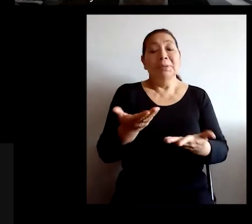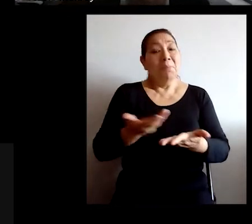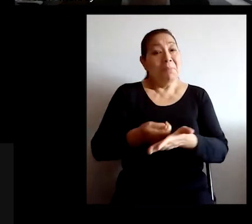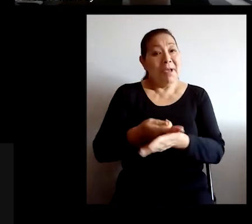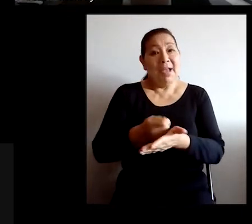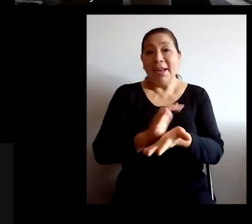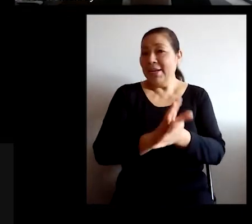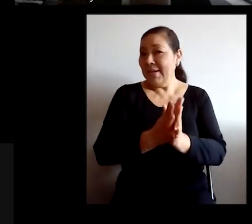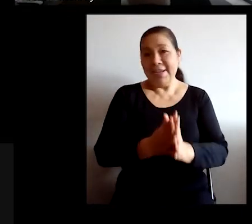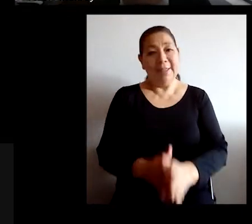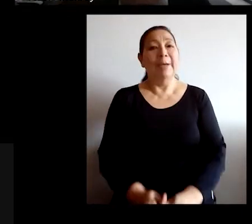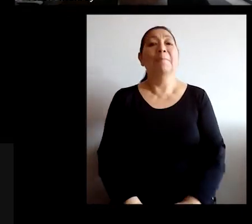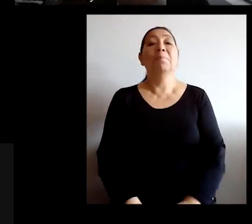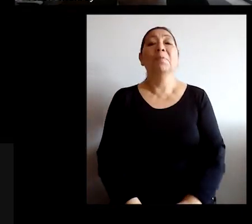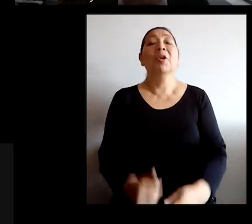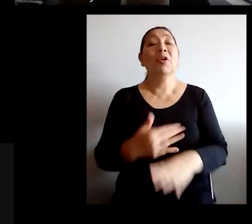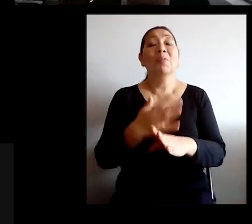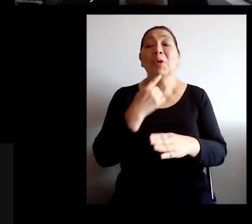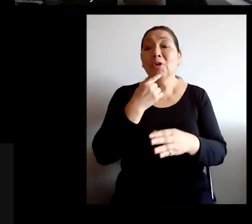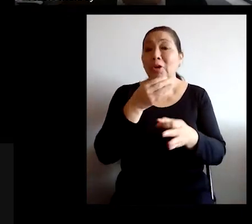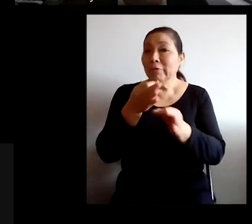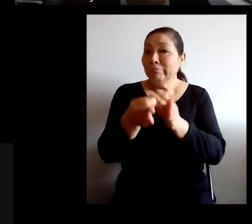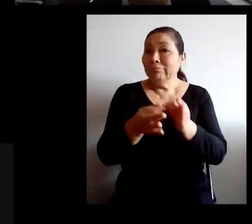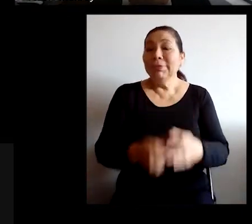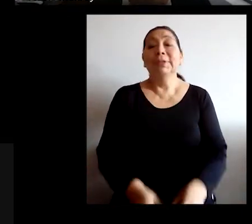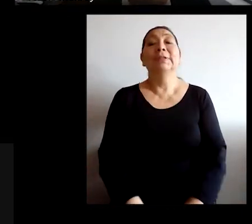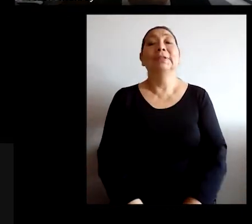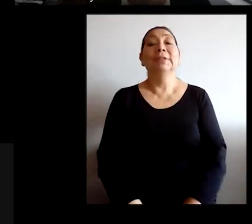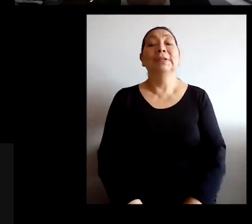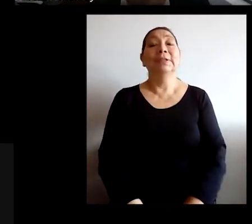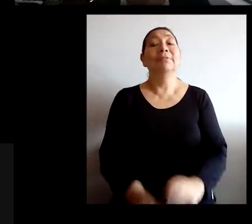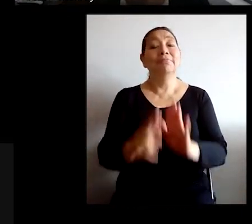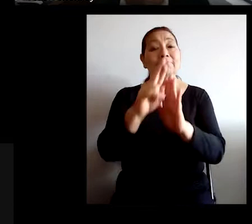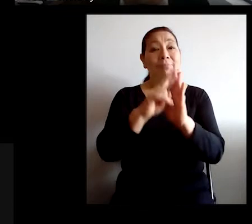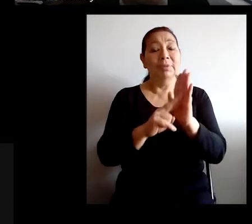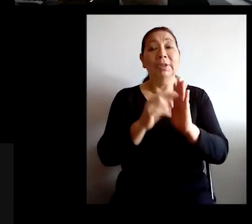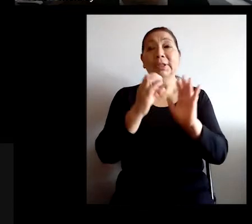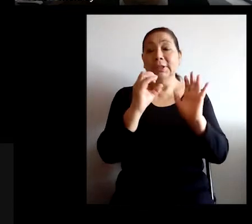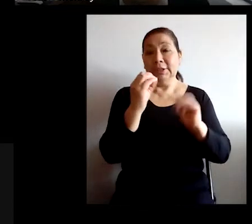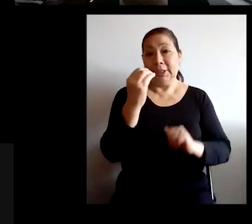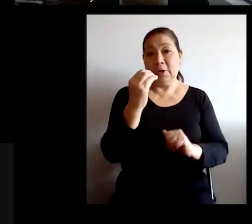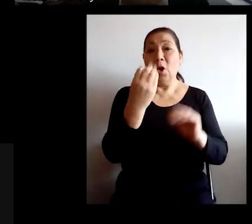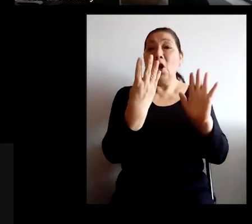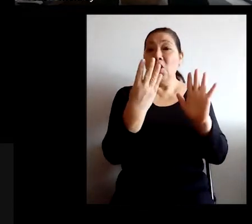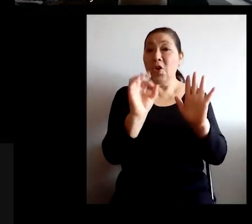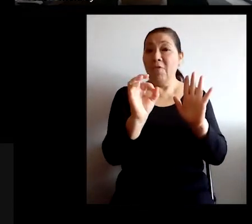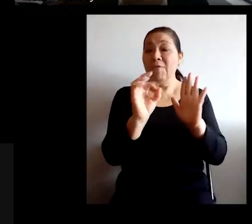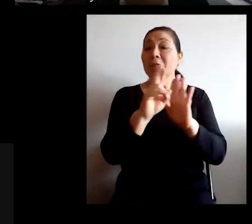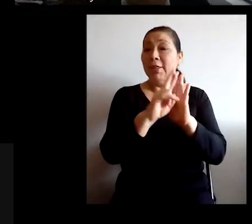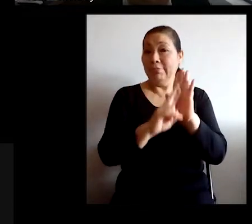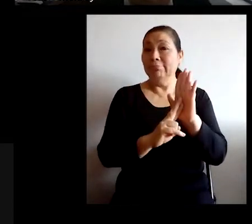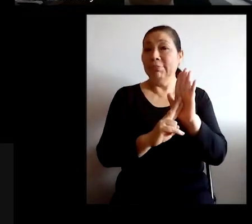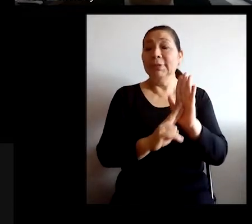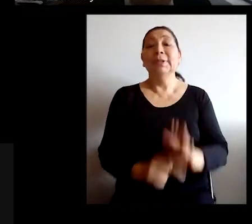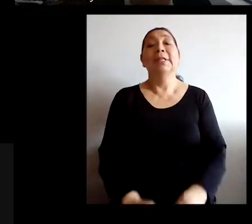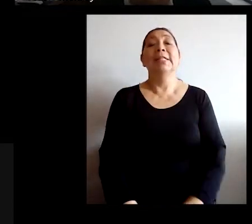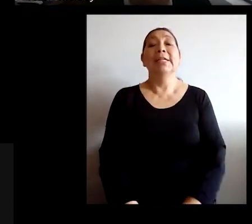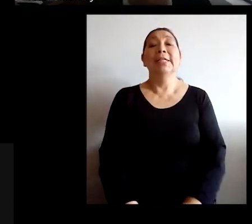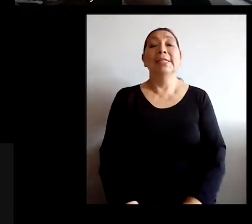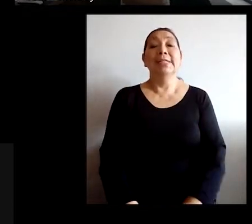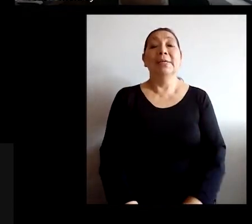indemnización. Conforme lo he descrito, la resolución 090, la resolución suprema